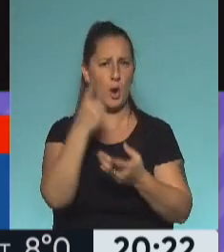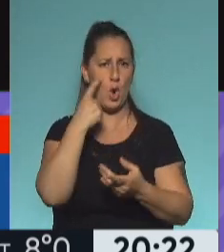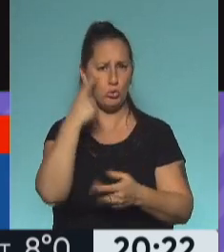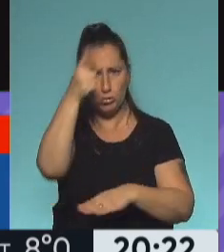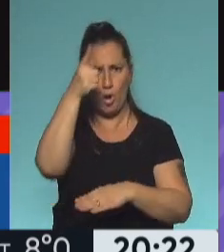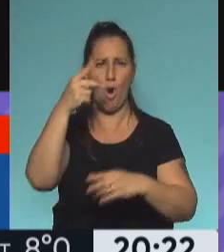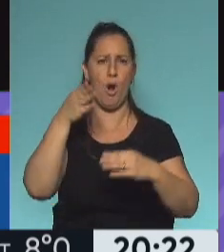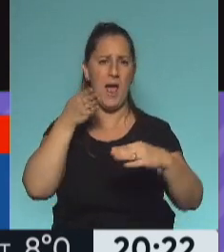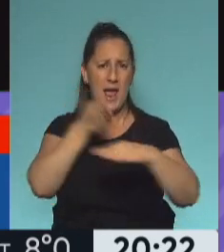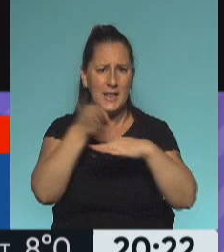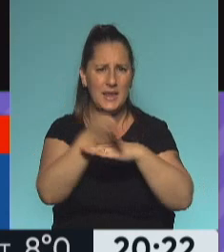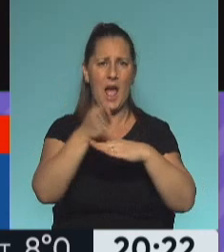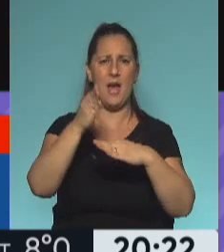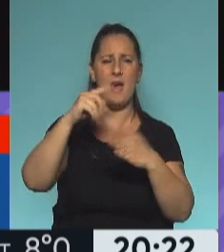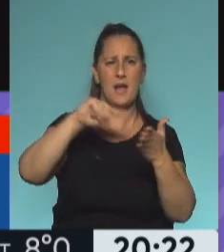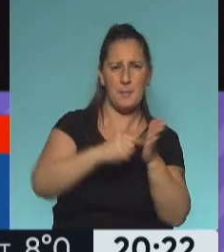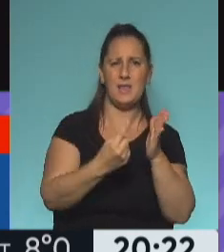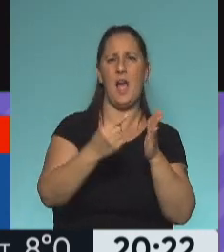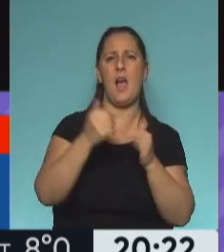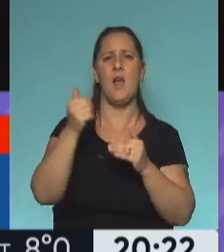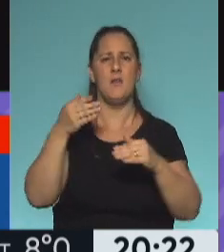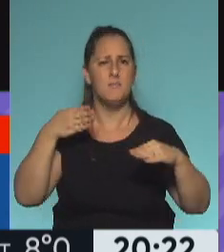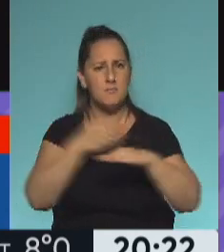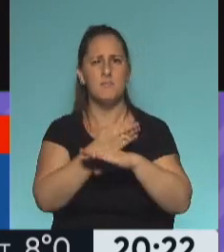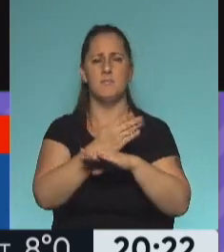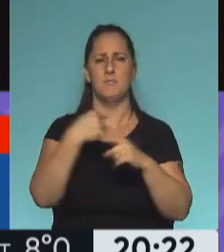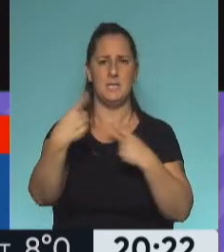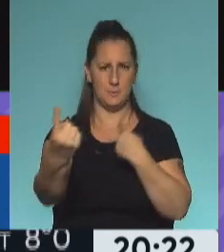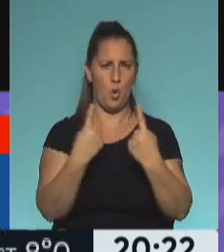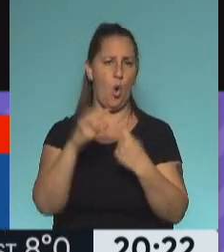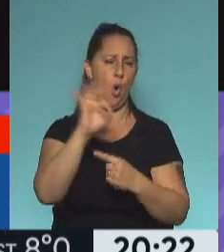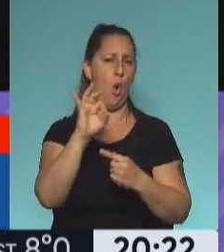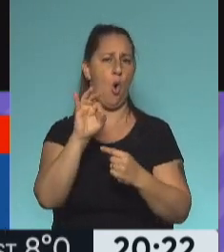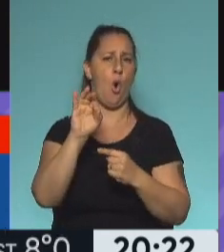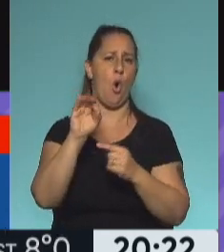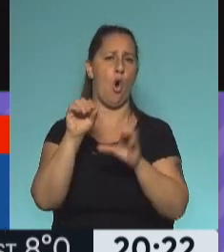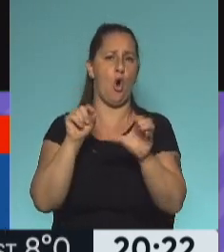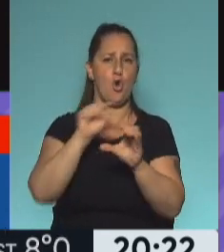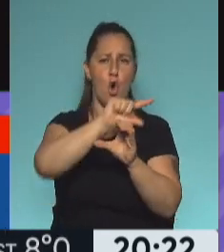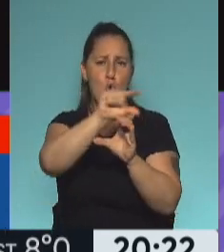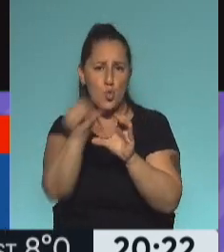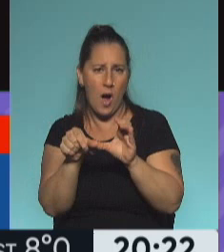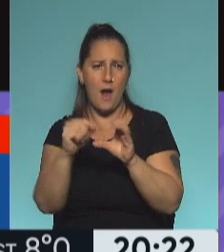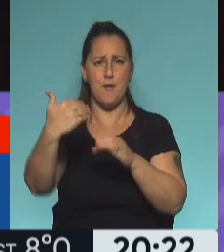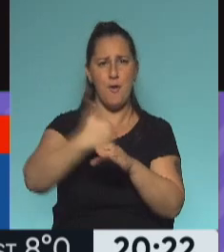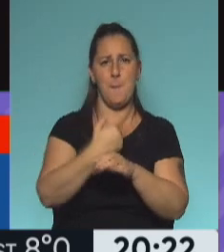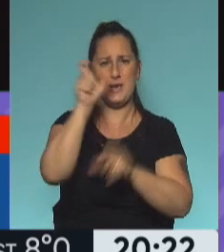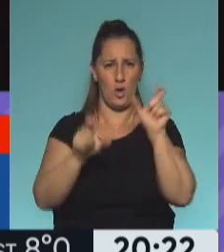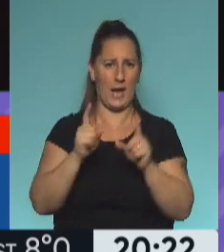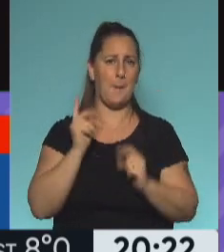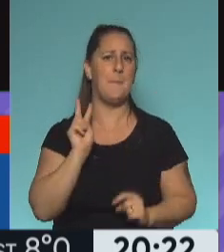los accesos, en evitar que ingresen o egresen de la ciudad de Buenos Aires o del conurbano bonaerense quienes no tenían